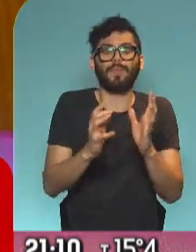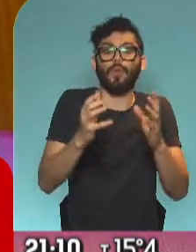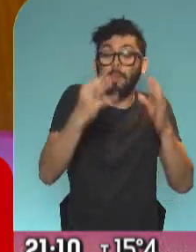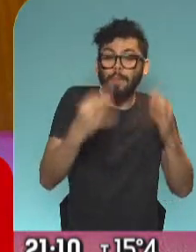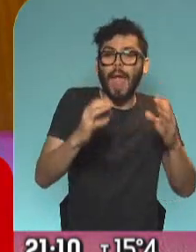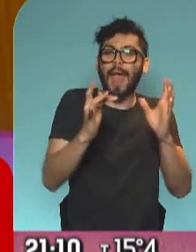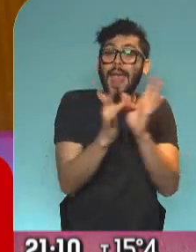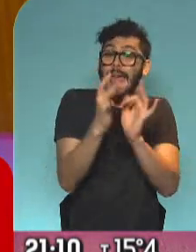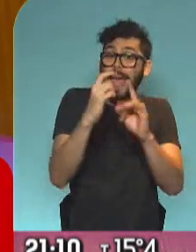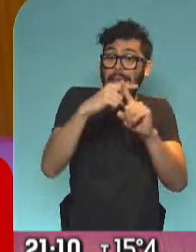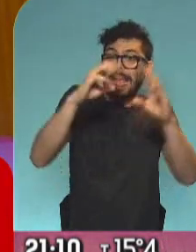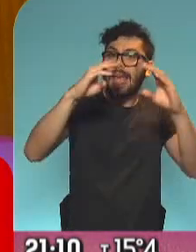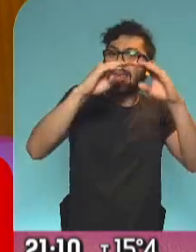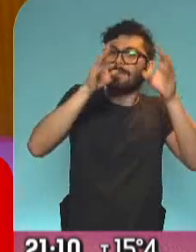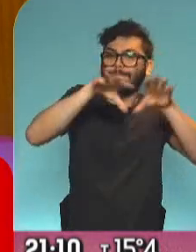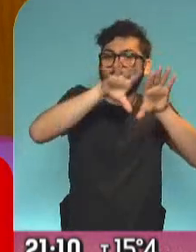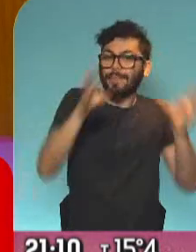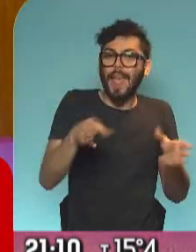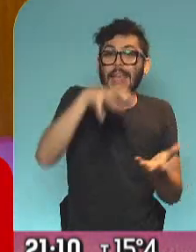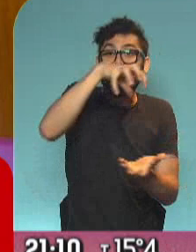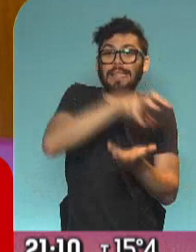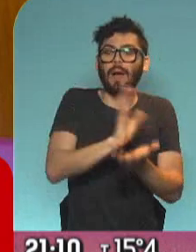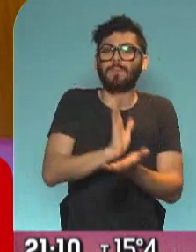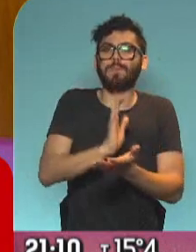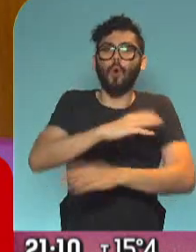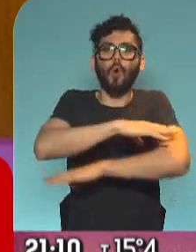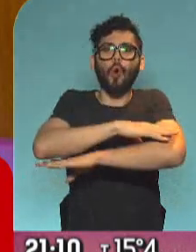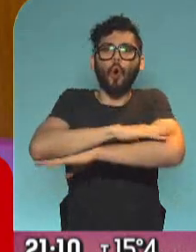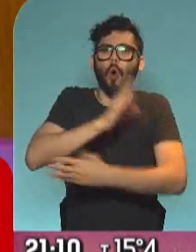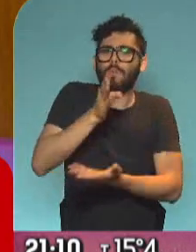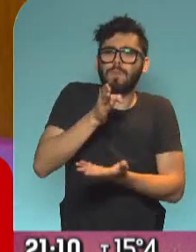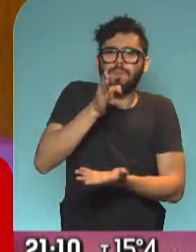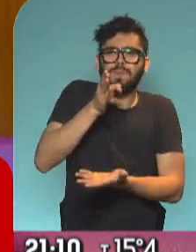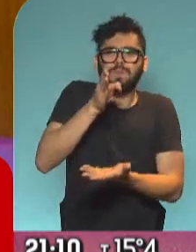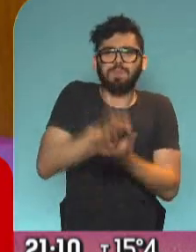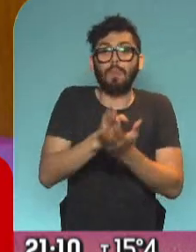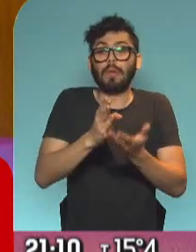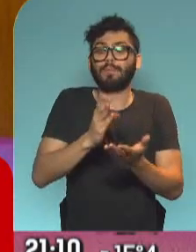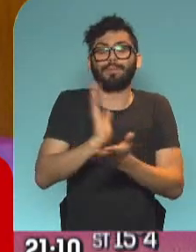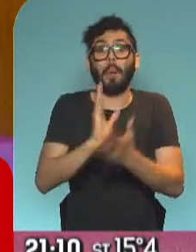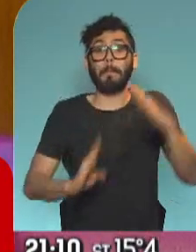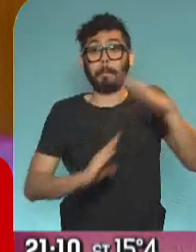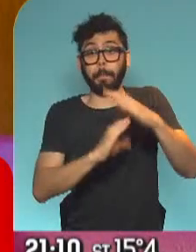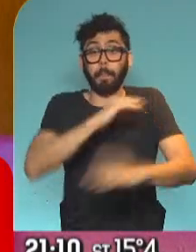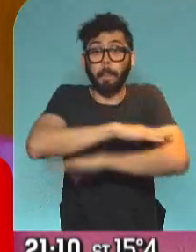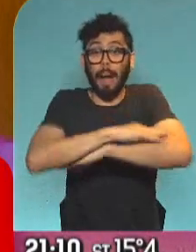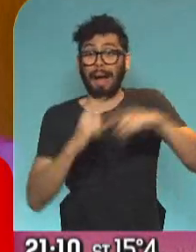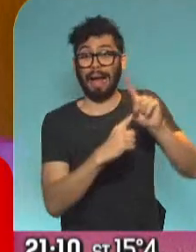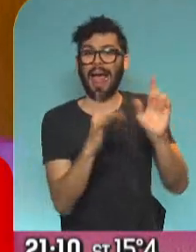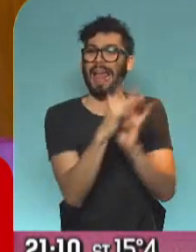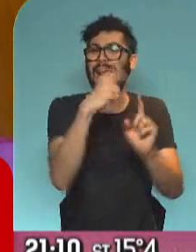institucionalmente, ¿no? Como la que baja línea moral. Me parece que hoy hay distintos sectores sociales que pueden